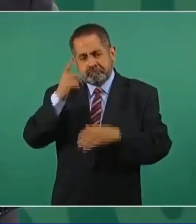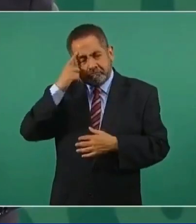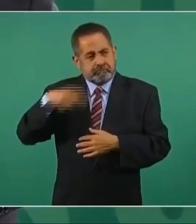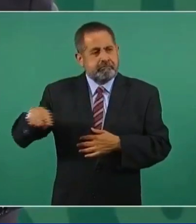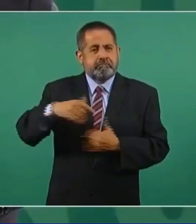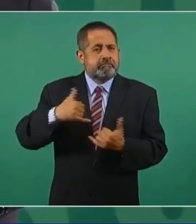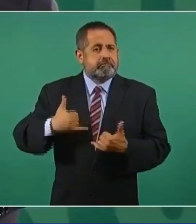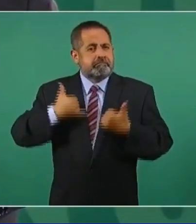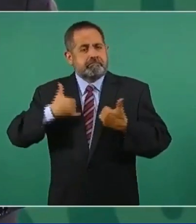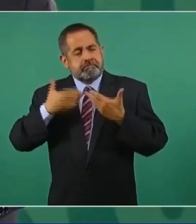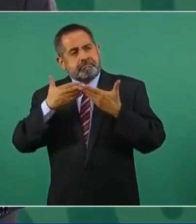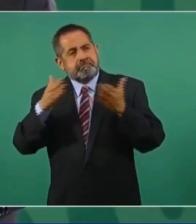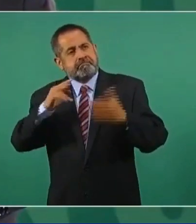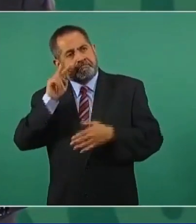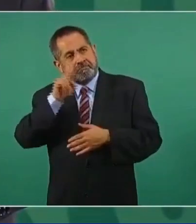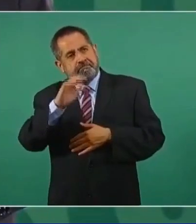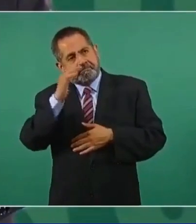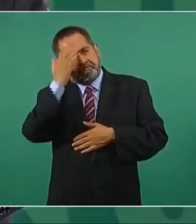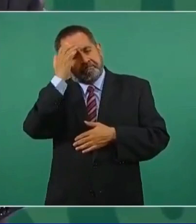jóvenes.